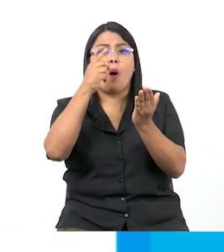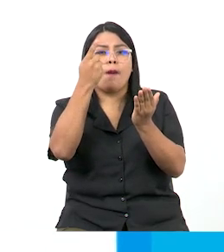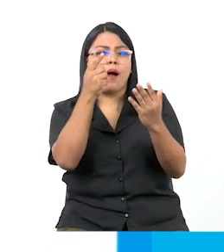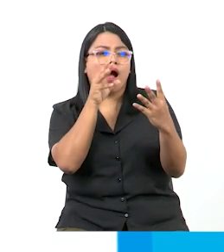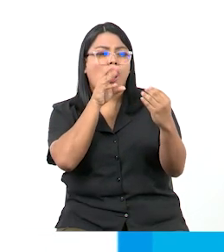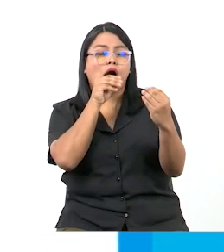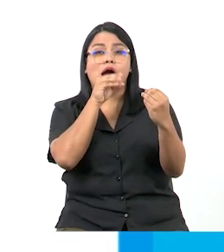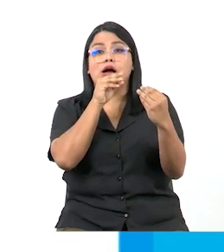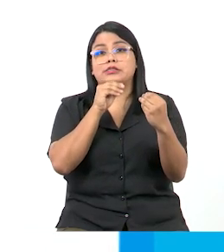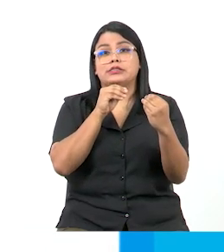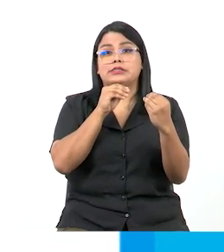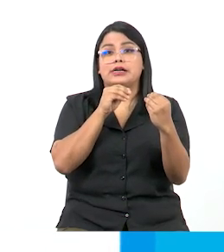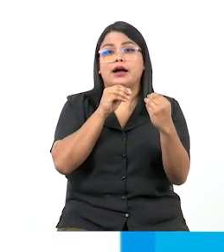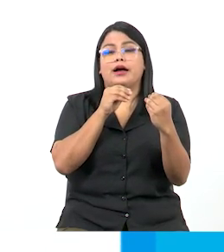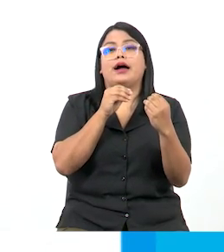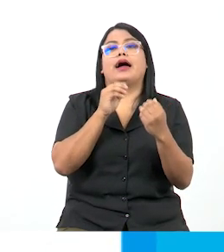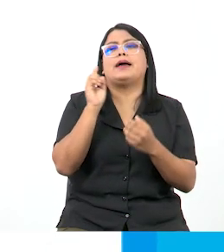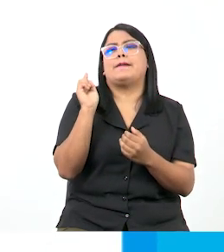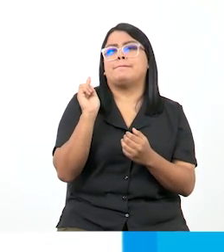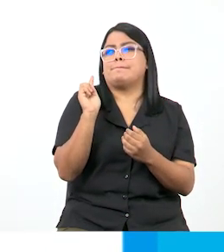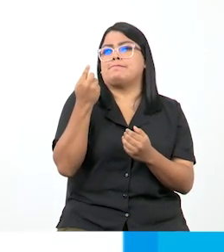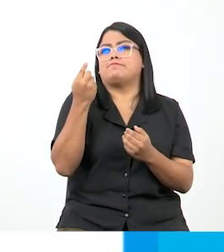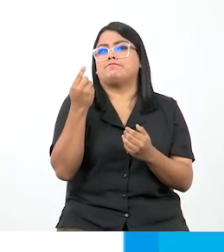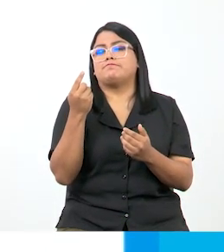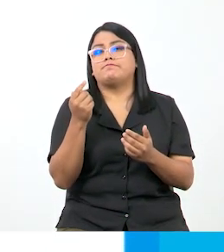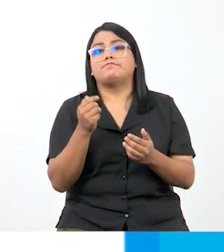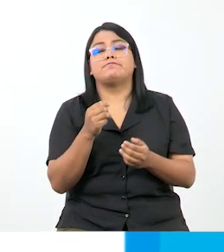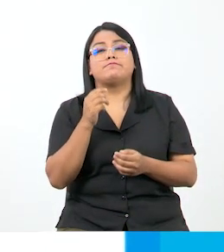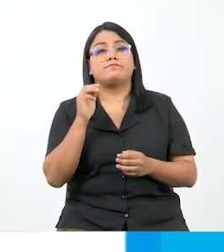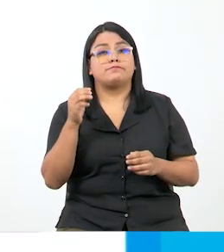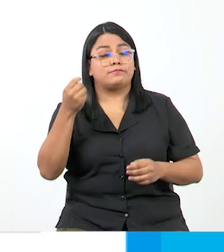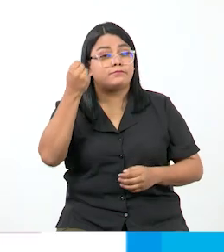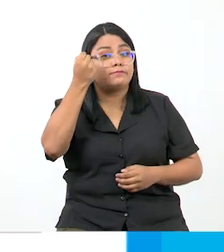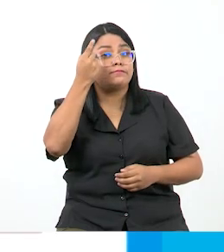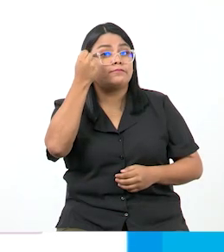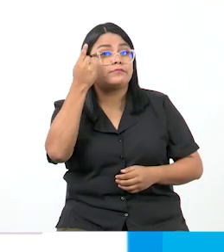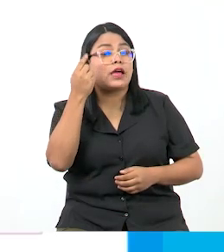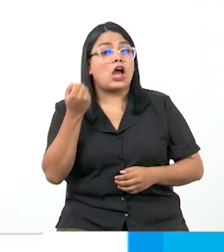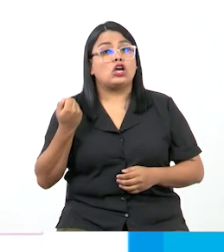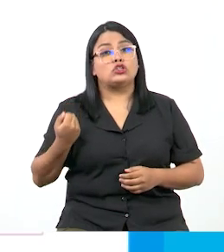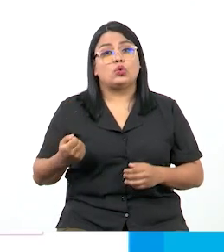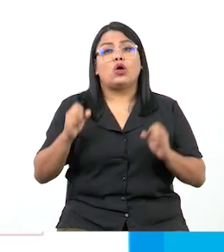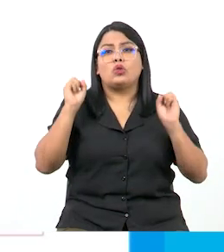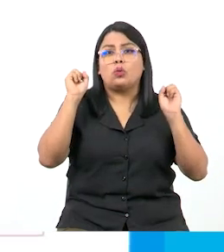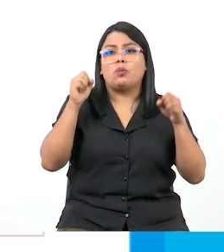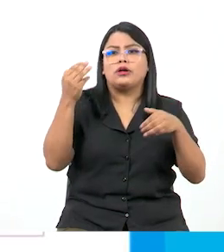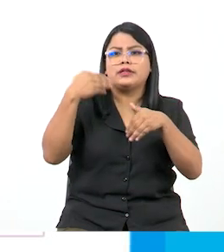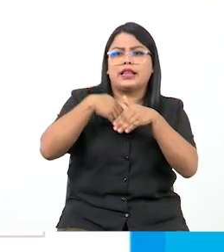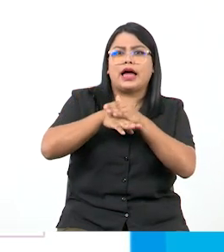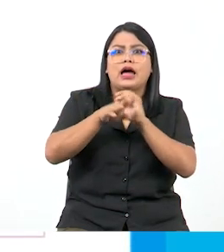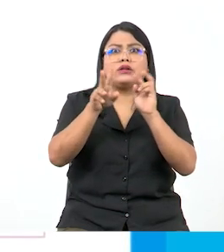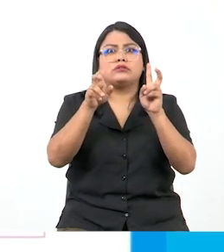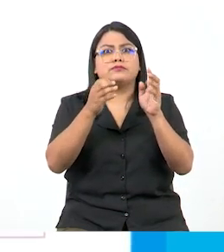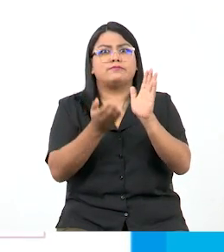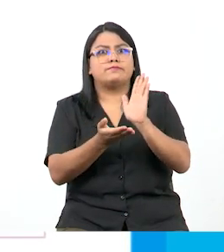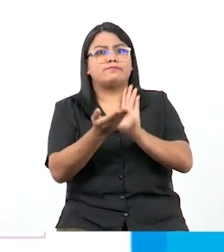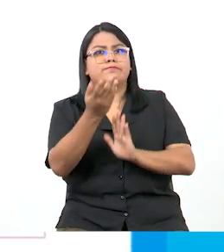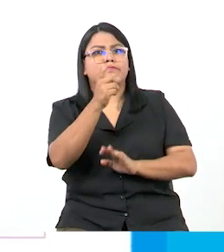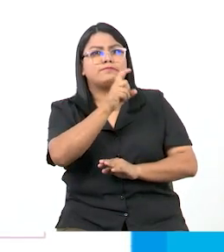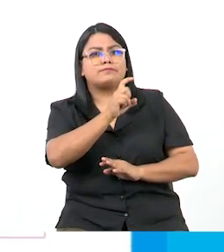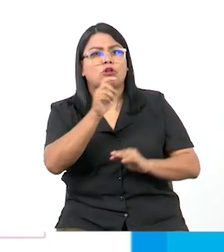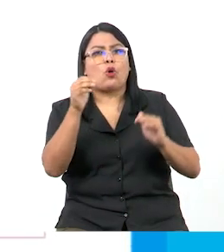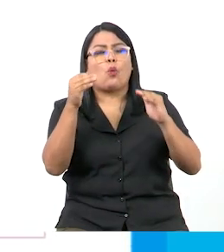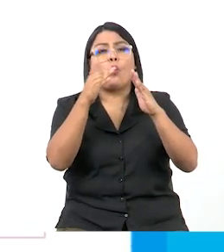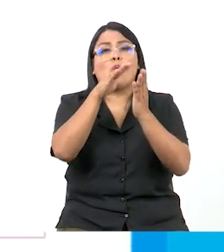se encuentran dos personajes conversando. Este es el primer acercamiento que el estudiantado tiene a los contenidos que